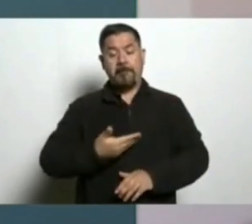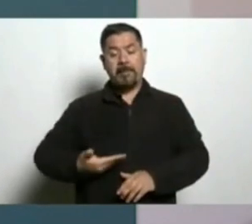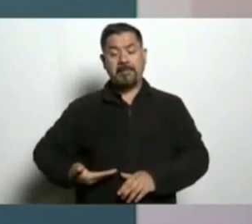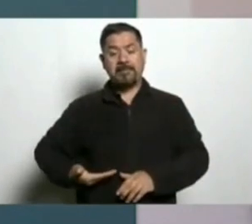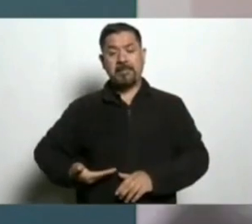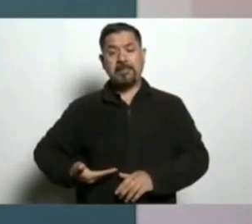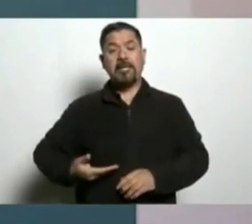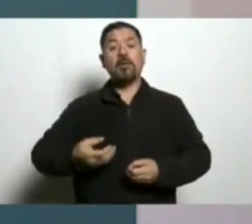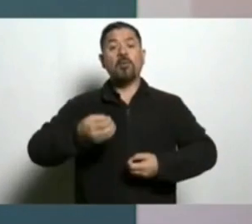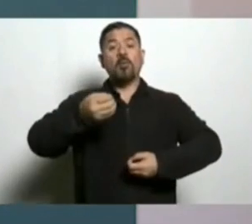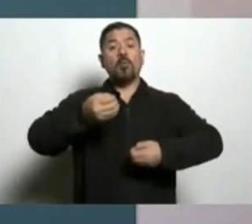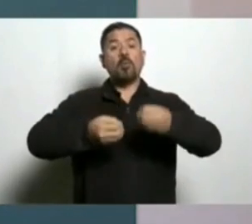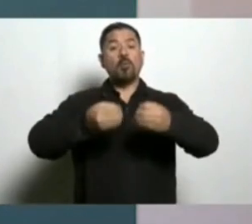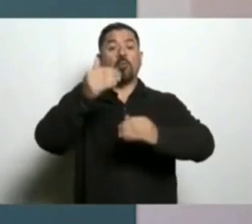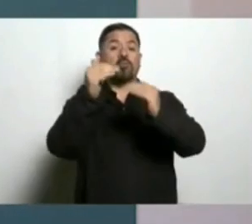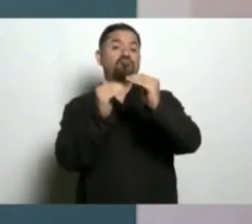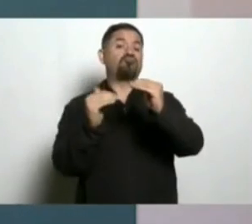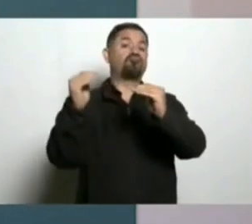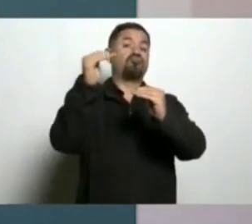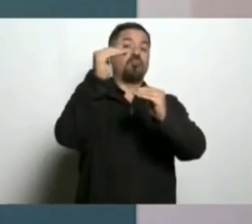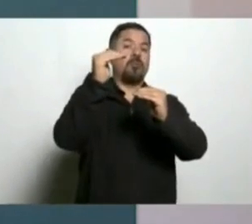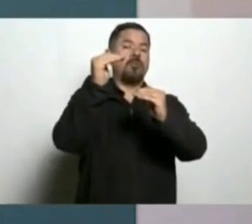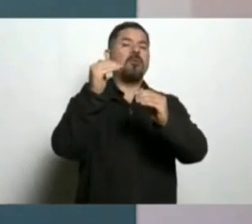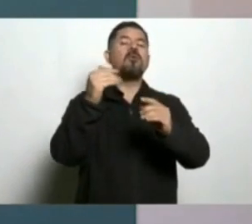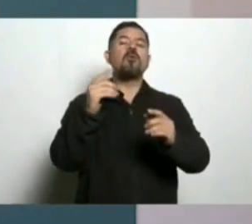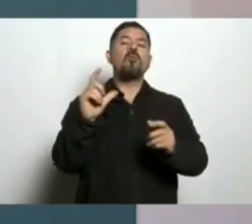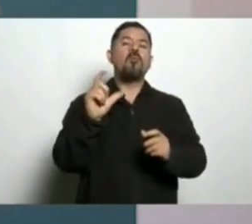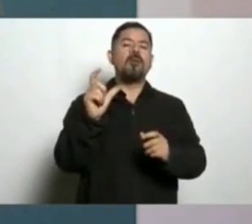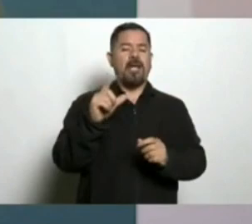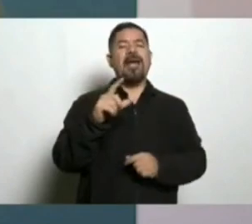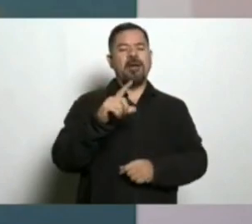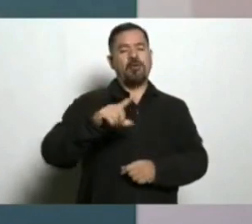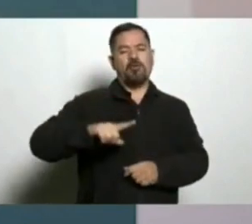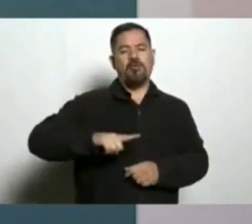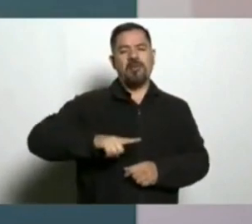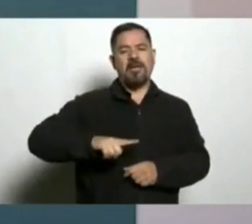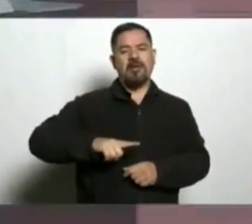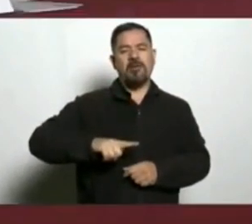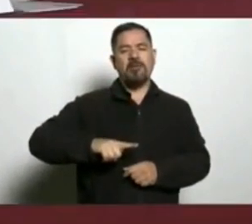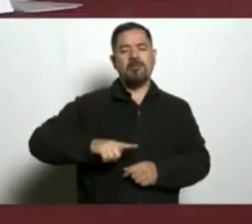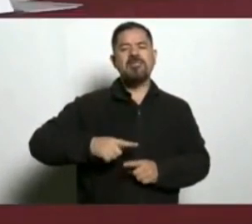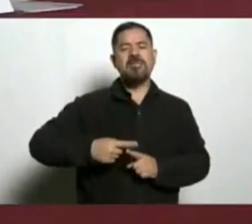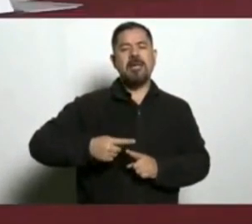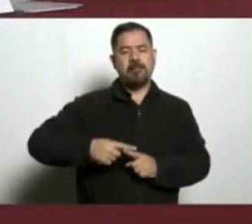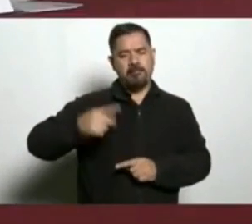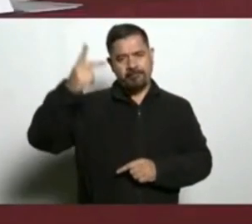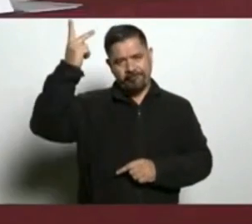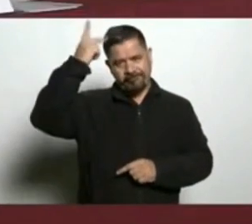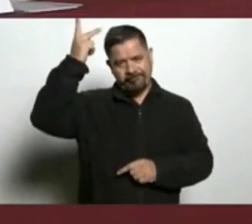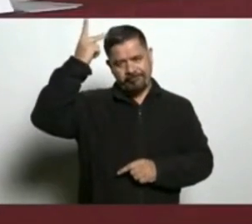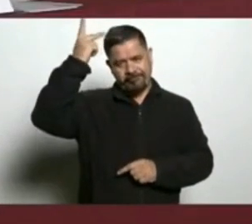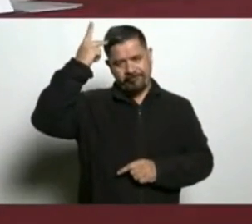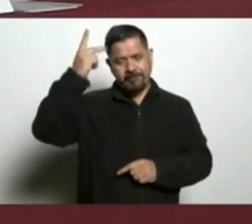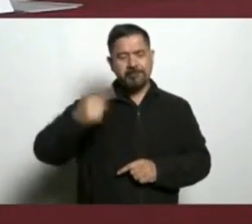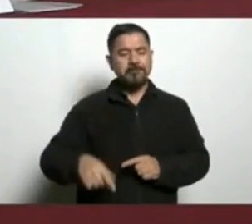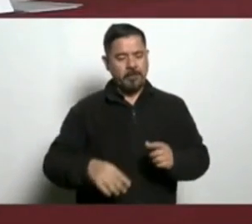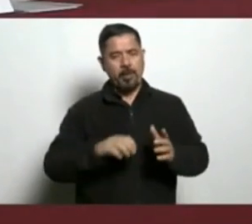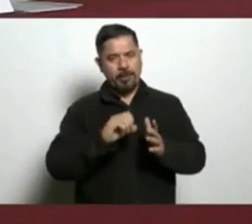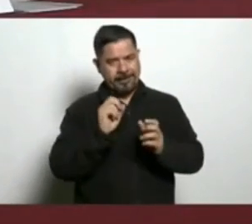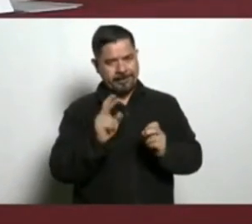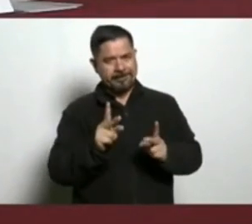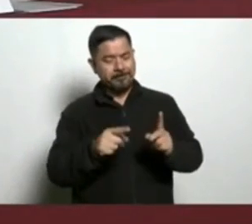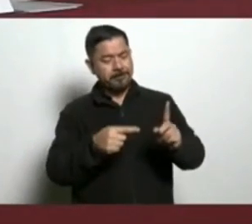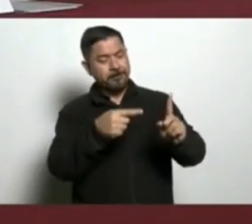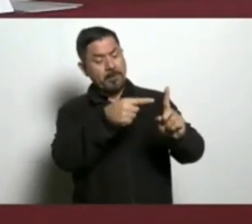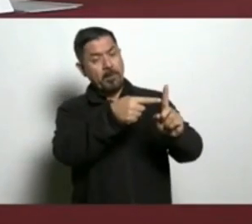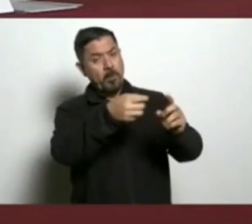Justicia, todavía en el gobierno de Porfirio Díaz. Y este juez,